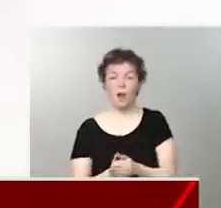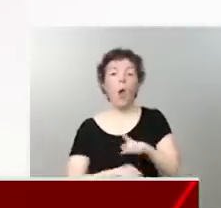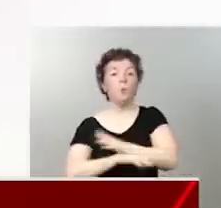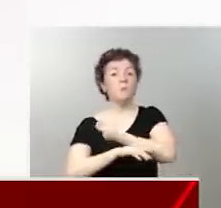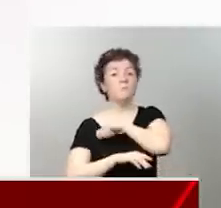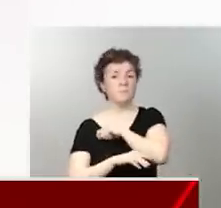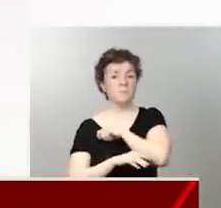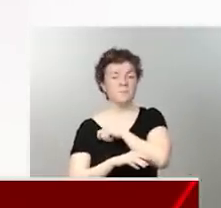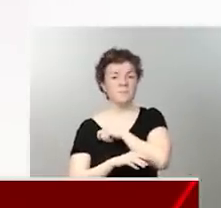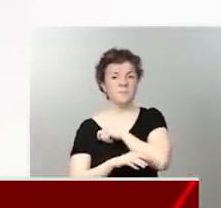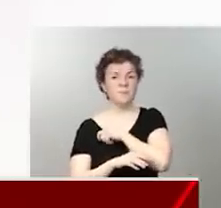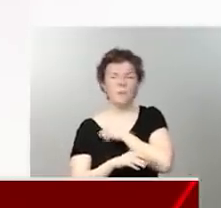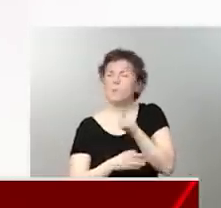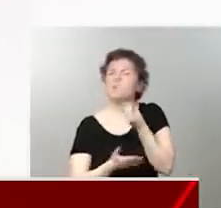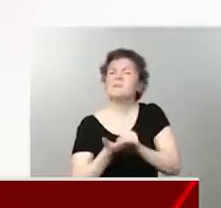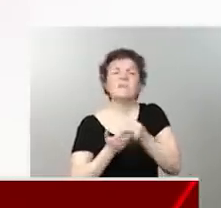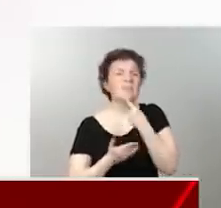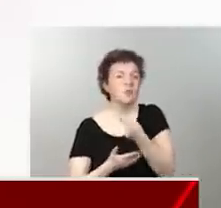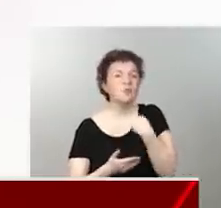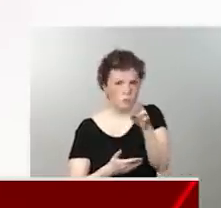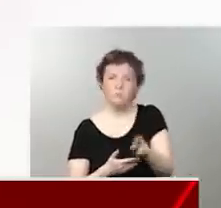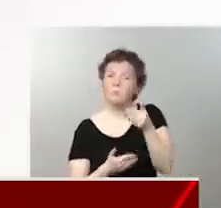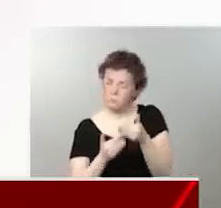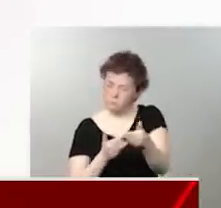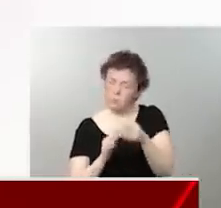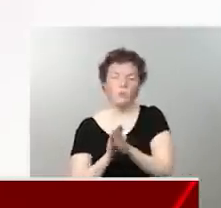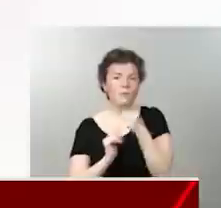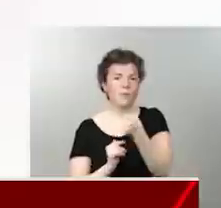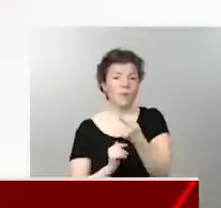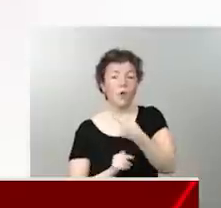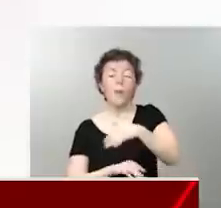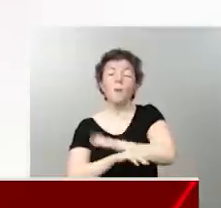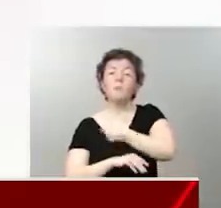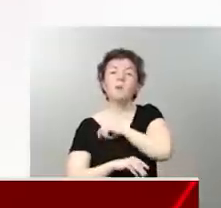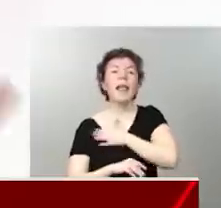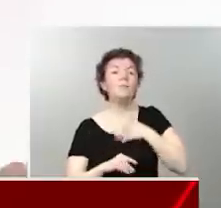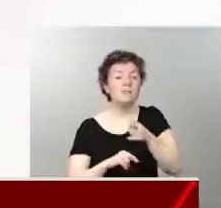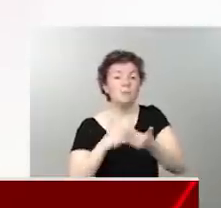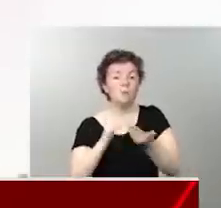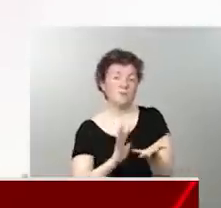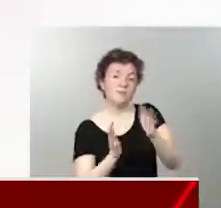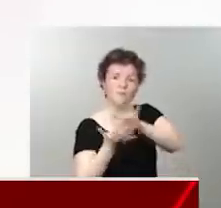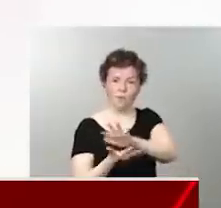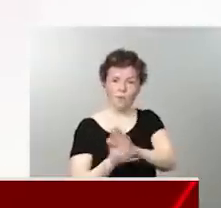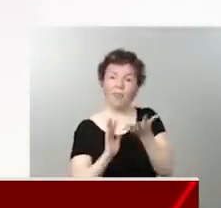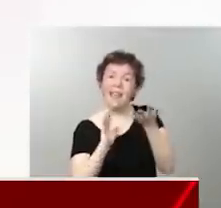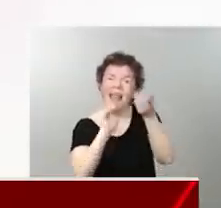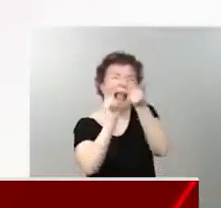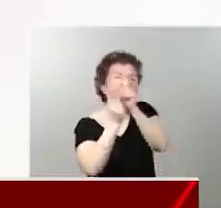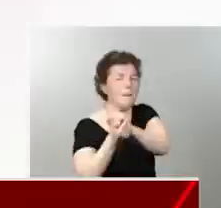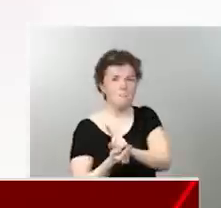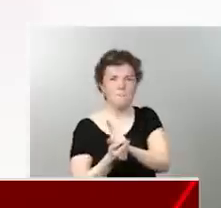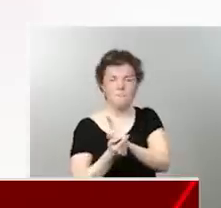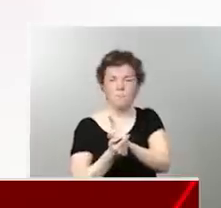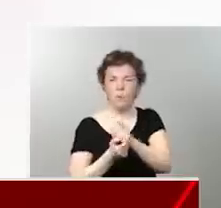toda falsedad, pero como está haciendo méritos para que le nombren archipámpano en una institución internacional muy importante,